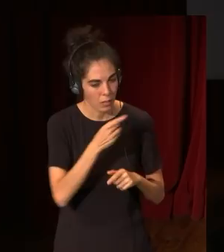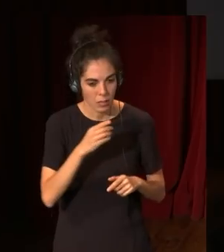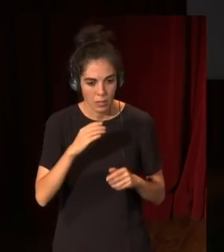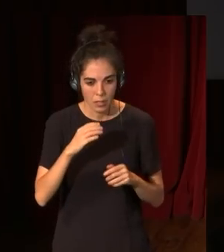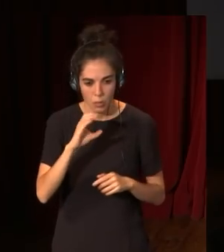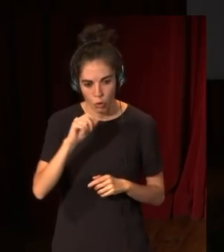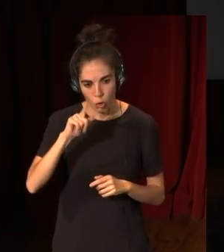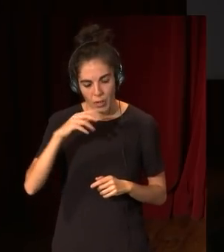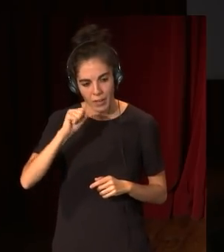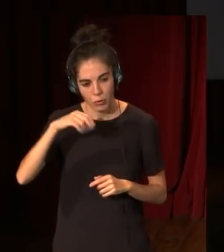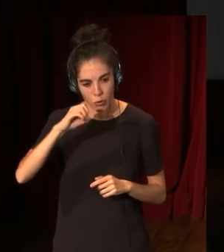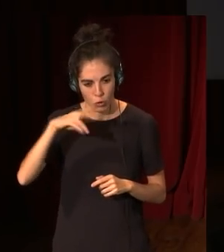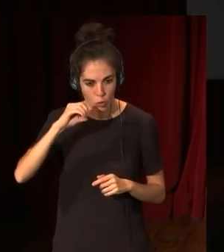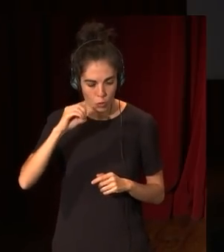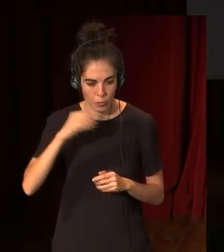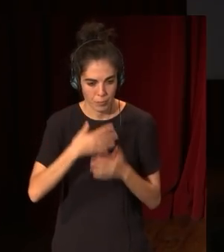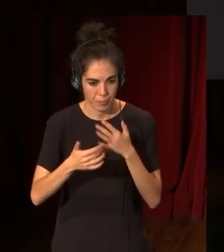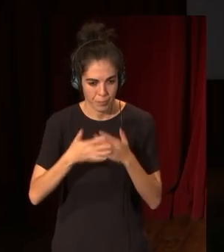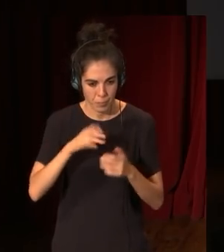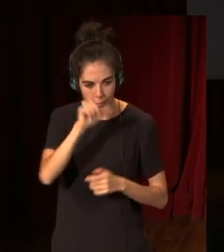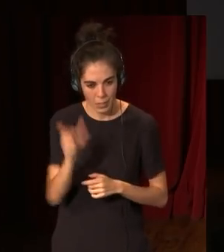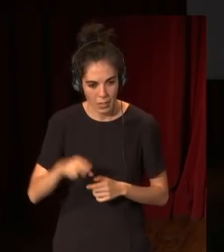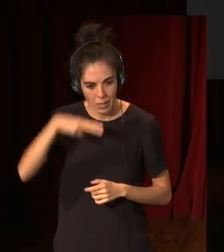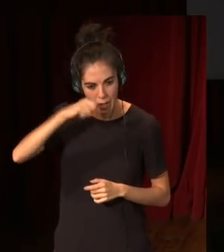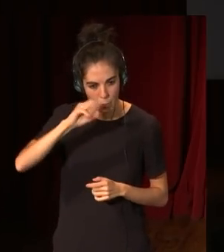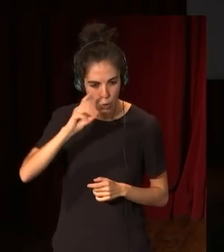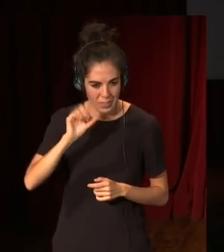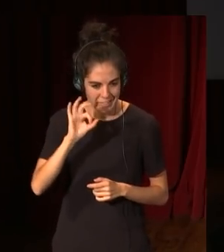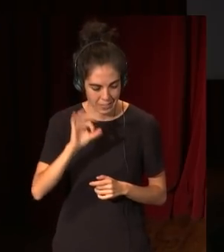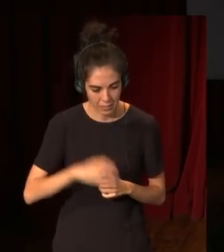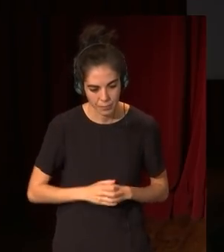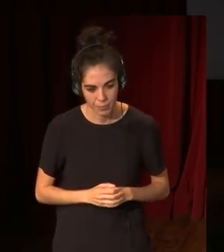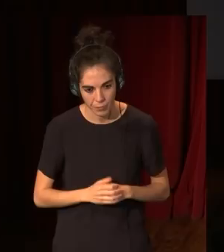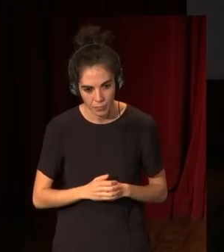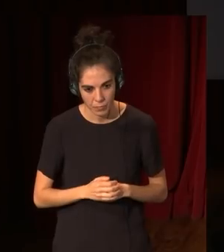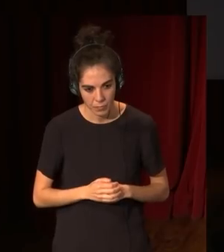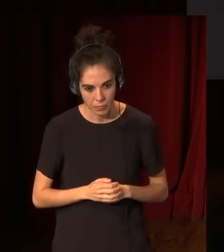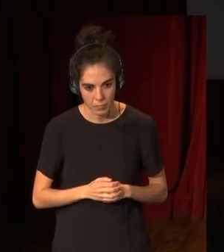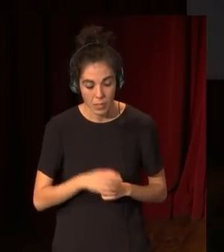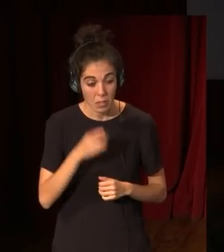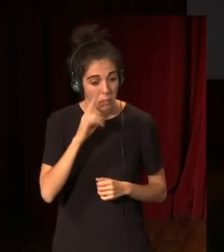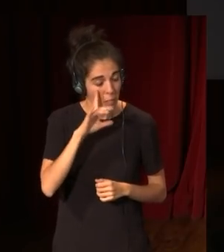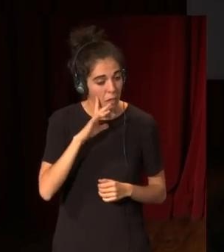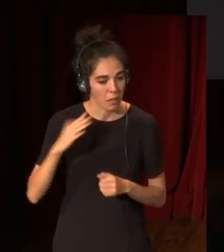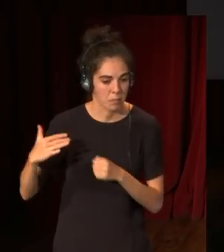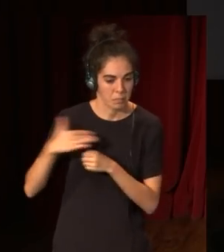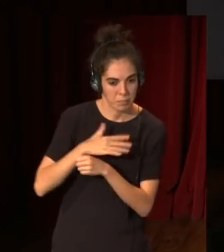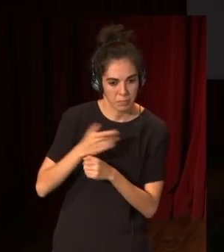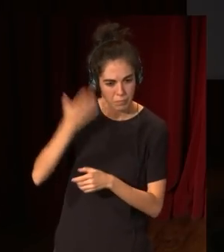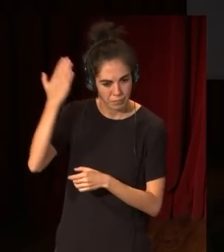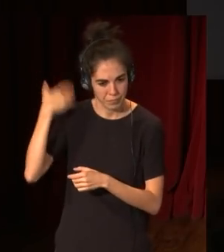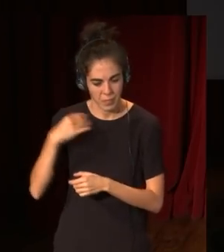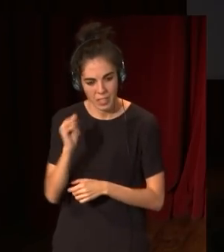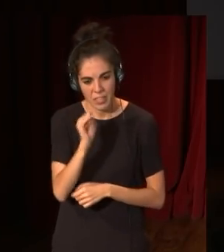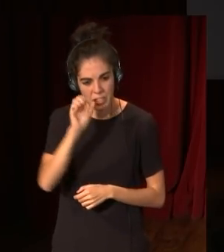realizada en nápoles y que probablemente se inspira en un modelo primitivo de samba nike sobre esta pintura en concreto